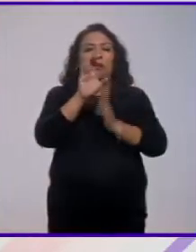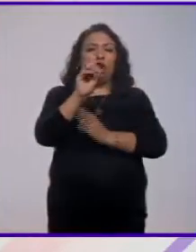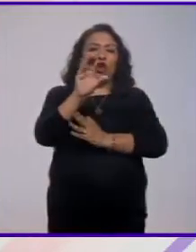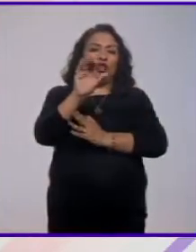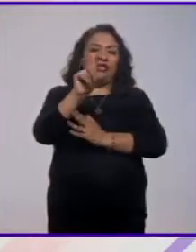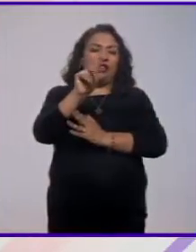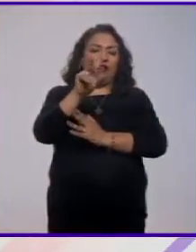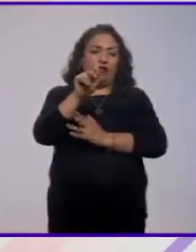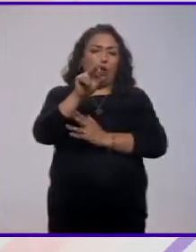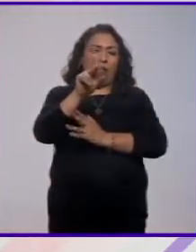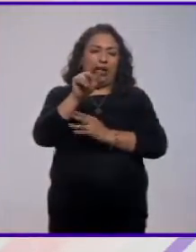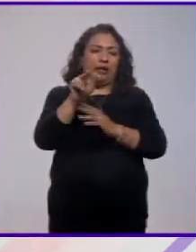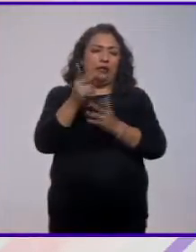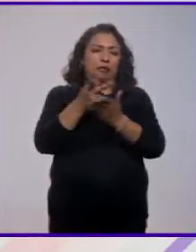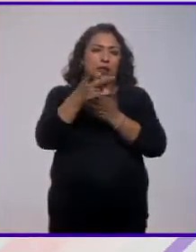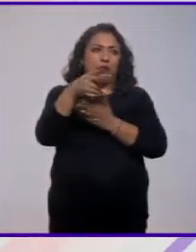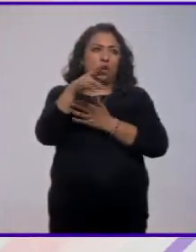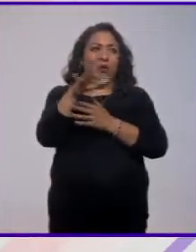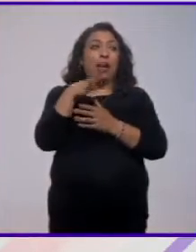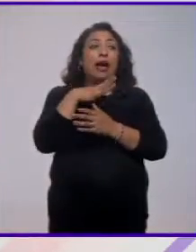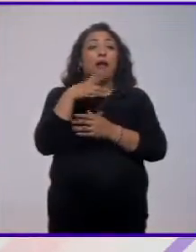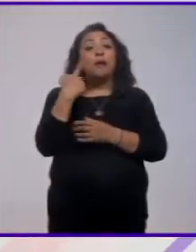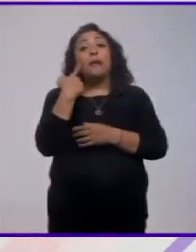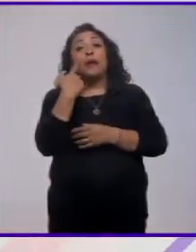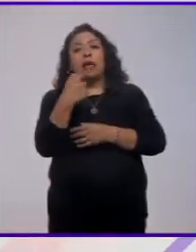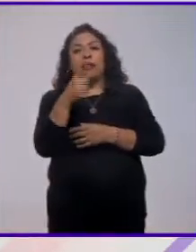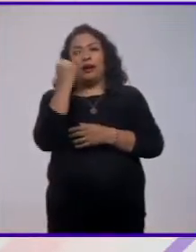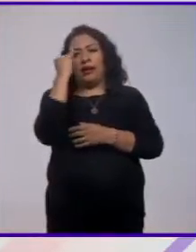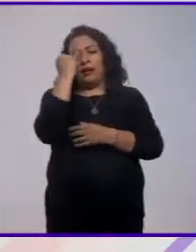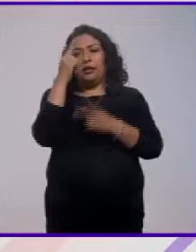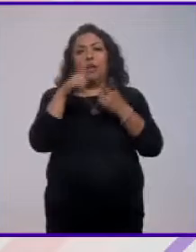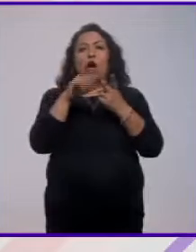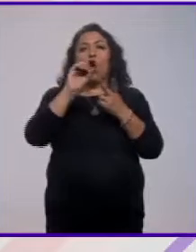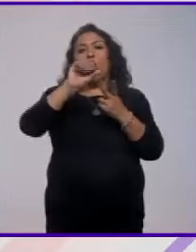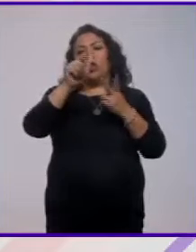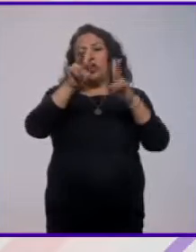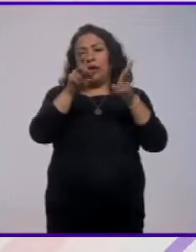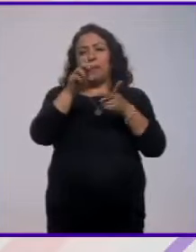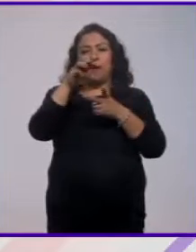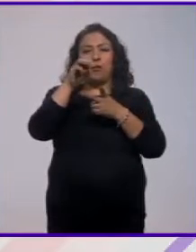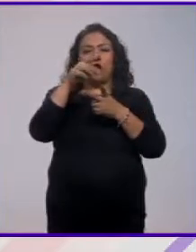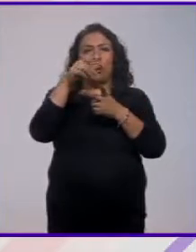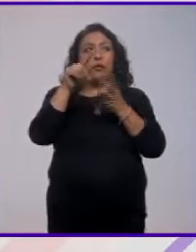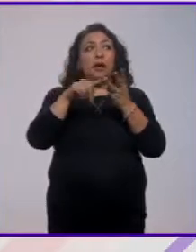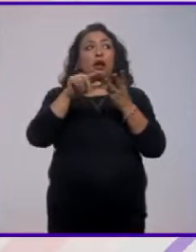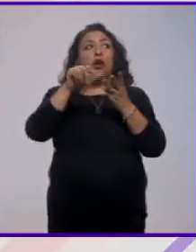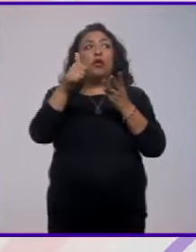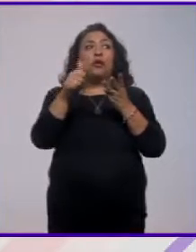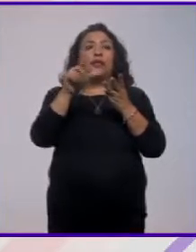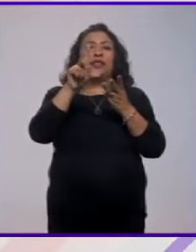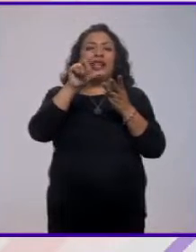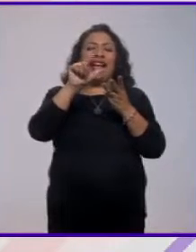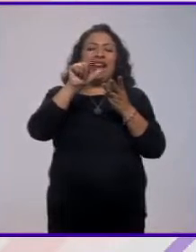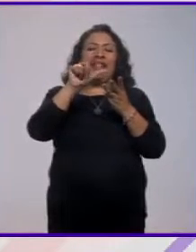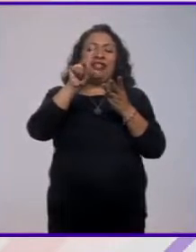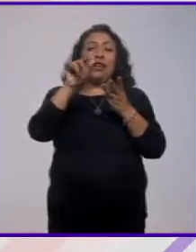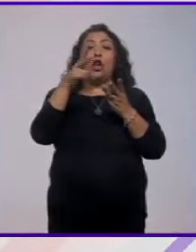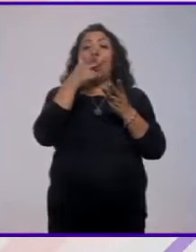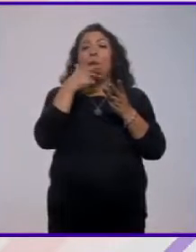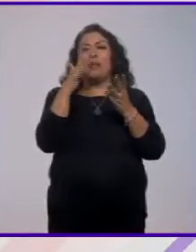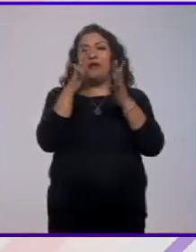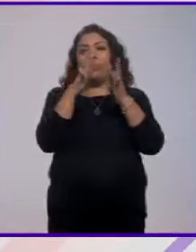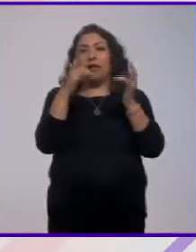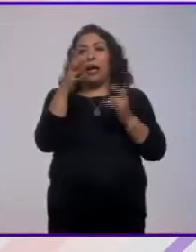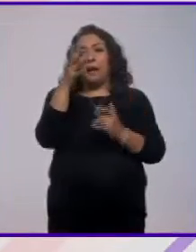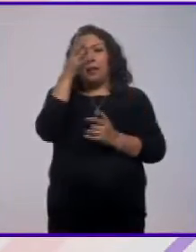Paz, de nuestro premio Nobel, está Vislumbres de la India o Monogramático. Y también está Alain Danielou, un francés que